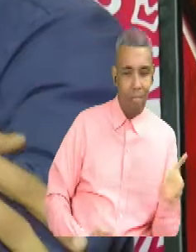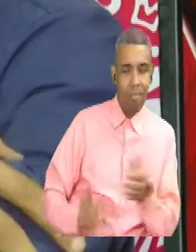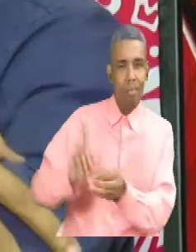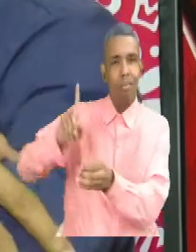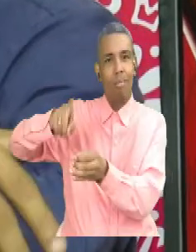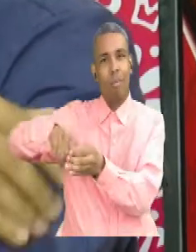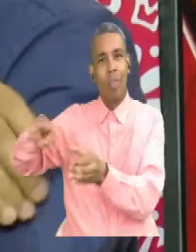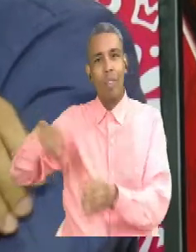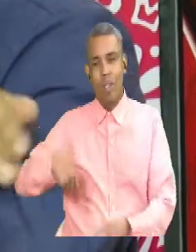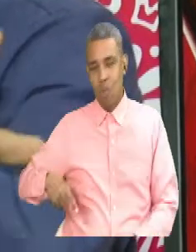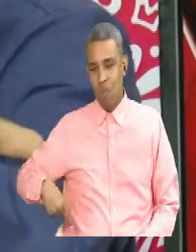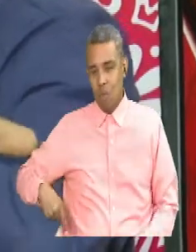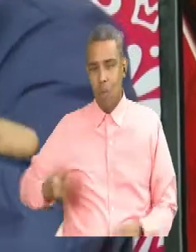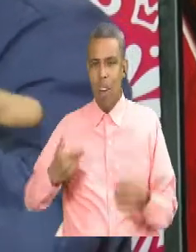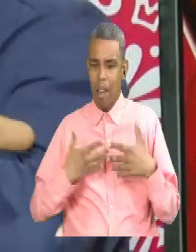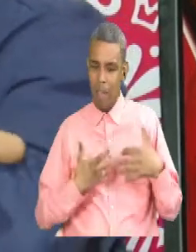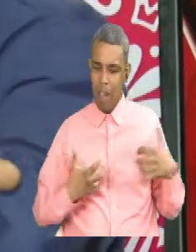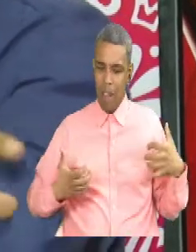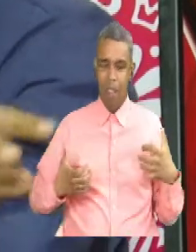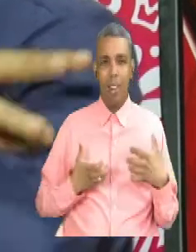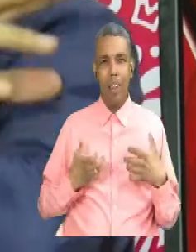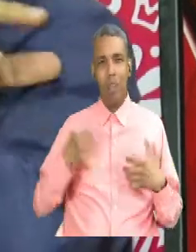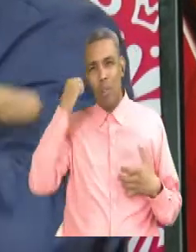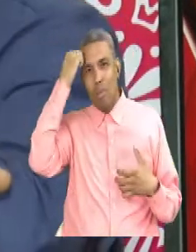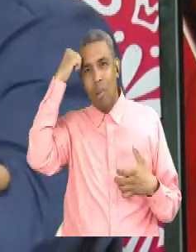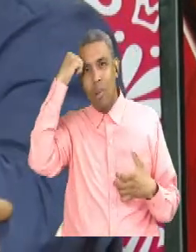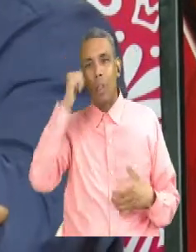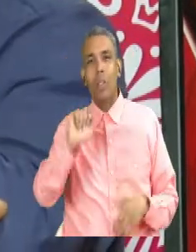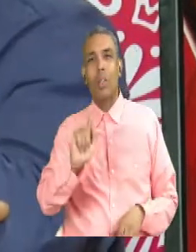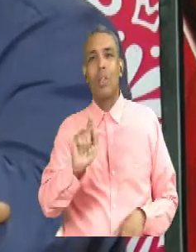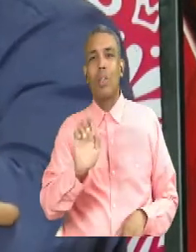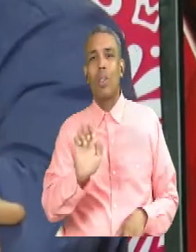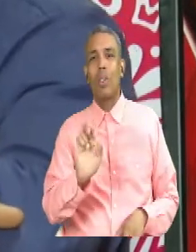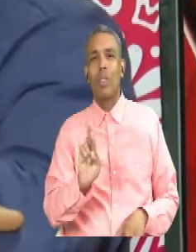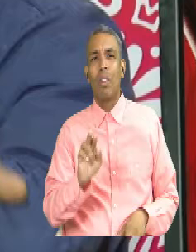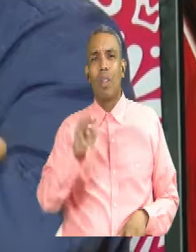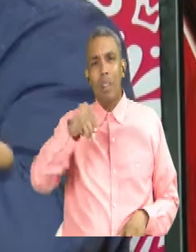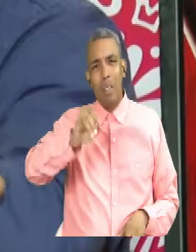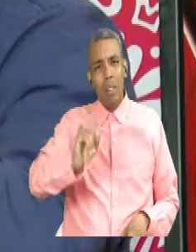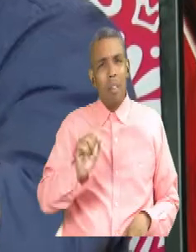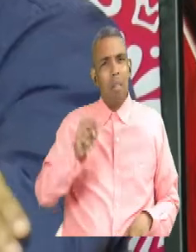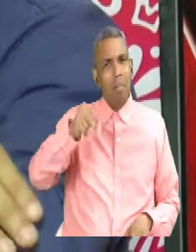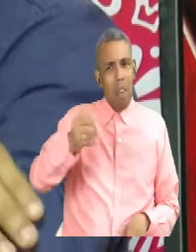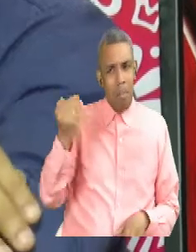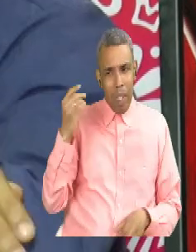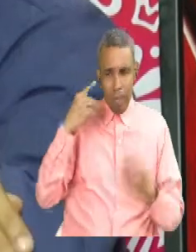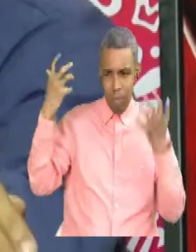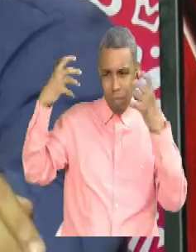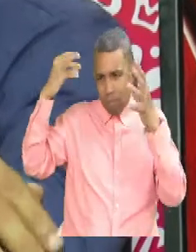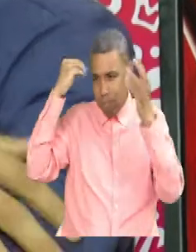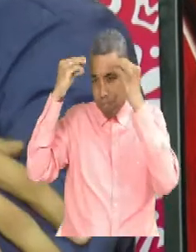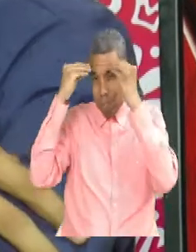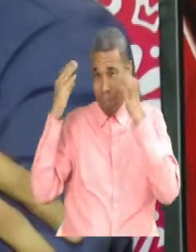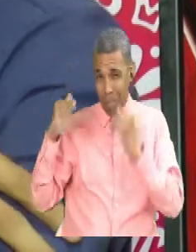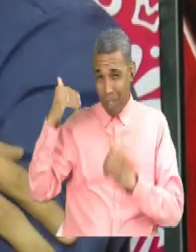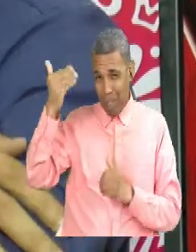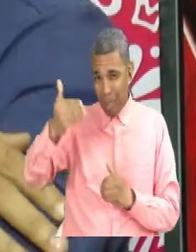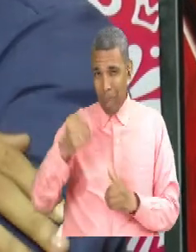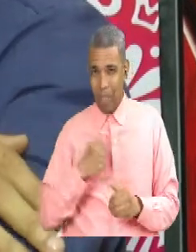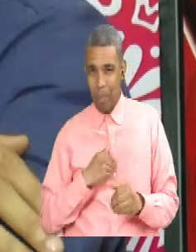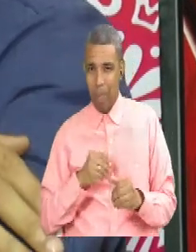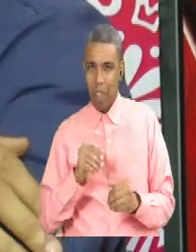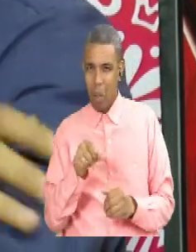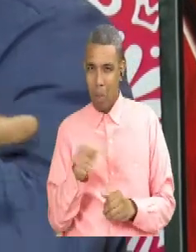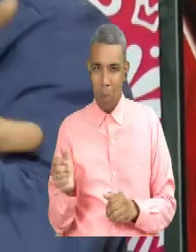andarle. Y después estuve un tiempo solo, después estuve con Uriel. Y ahorita por ahí